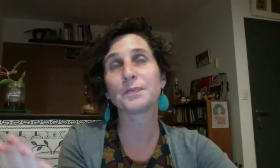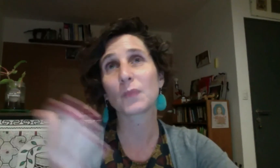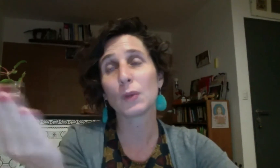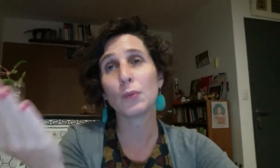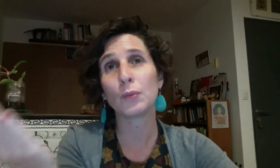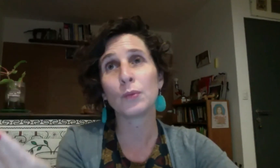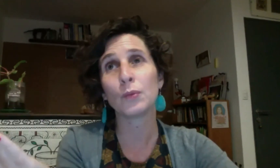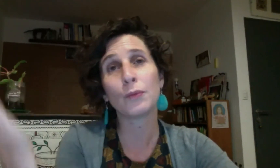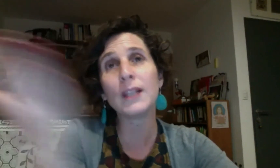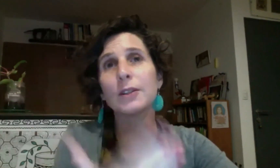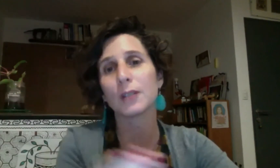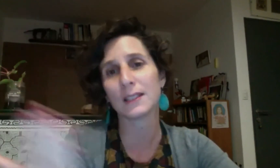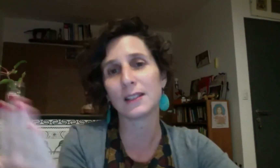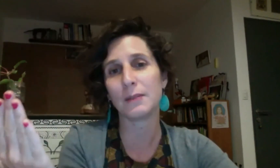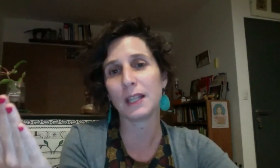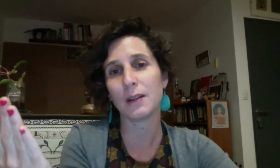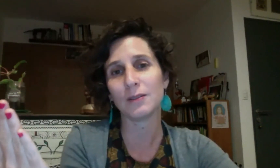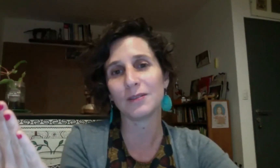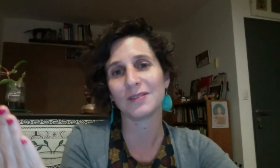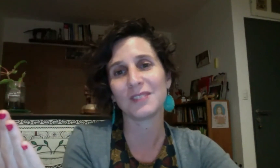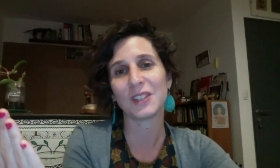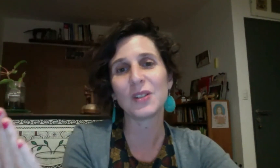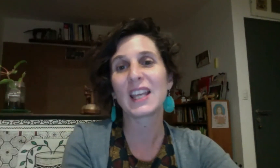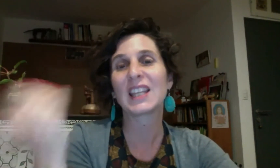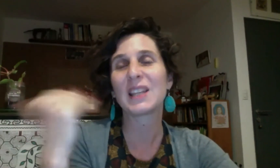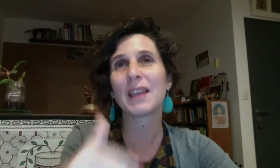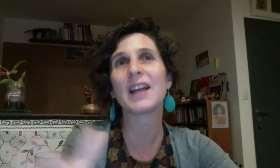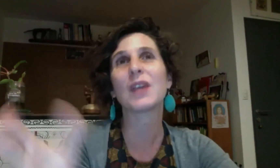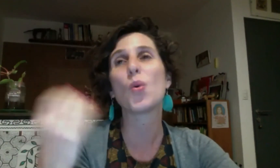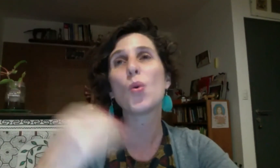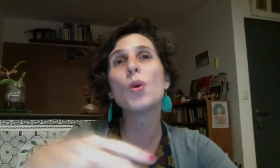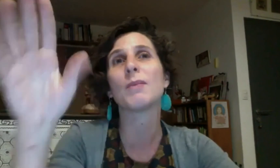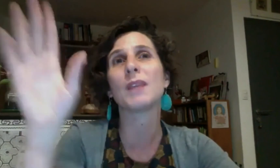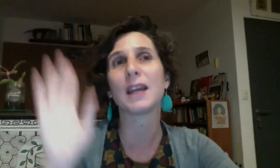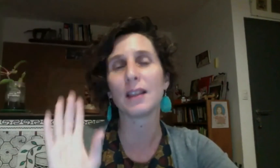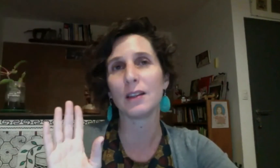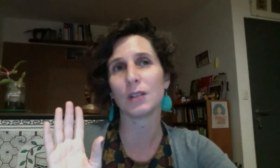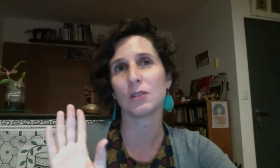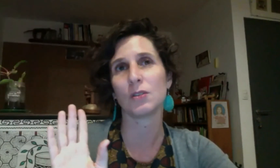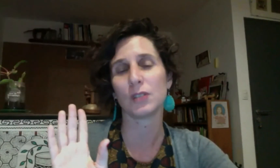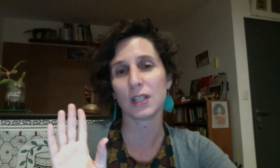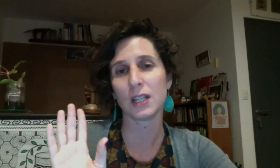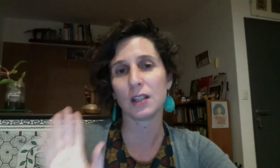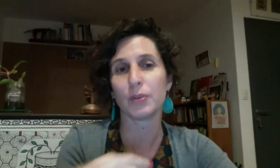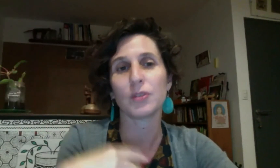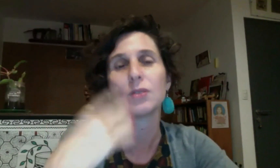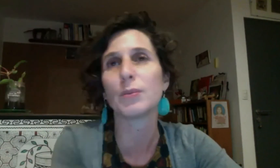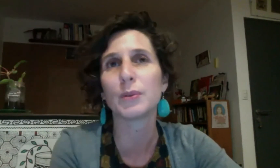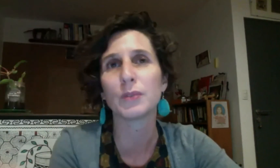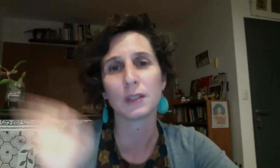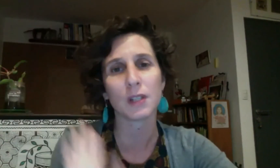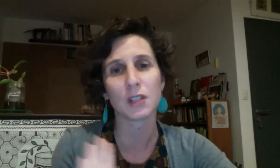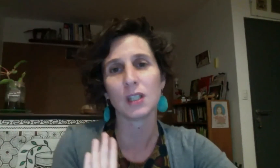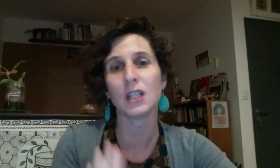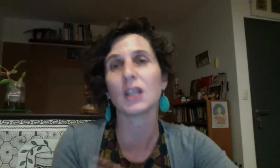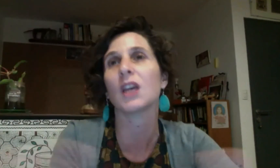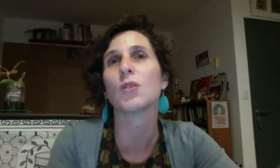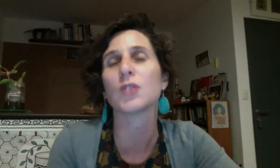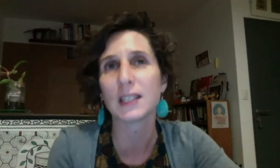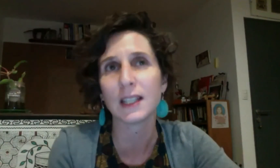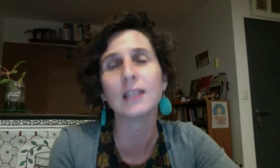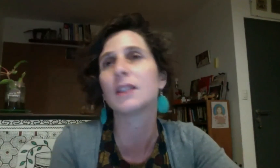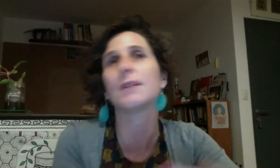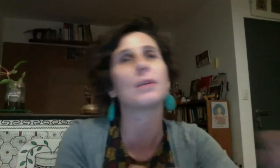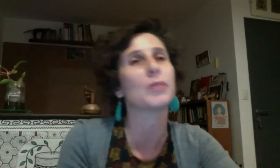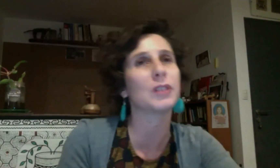un filtro que es el video, ¿no? Que te va a dar una mirada de lo que son los asháninkas, pero si tú le preguntas a un asháninka qué cosa